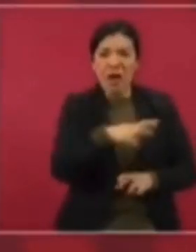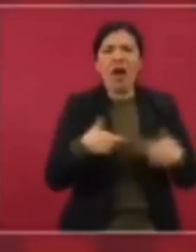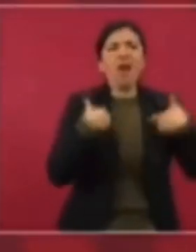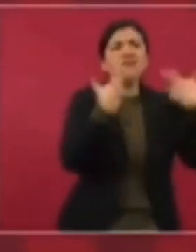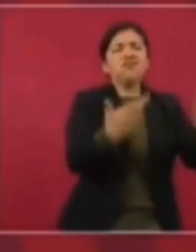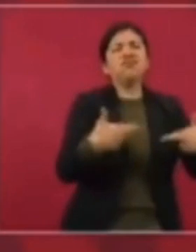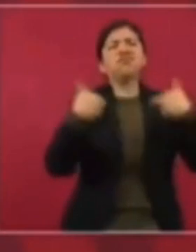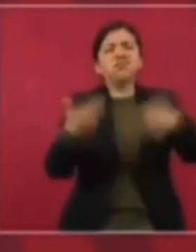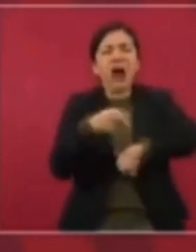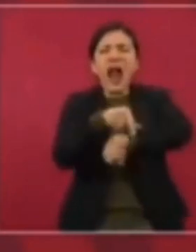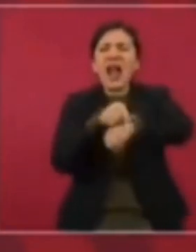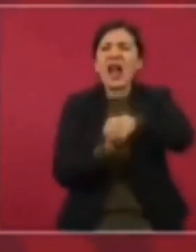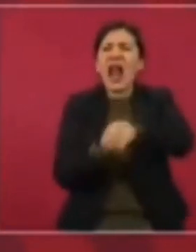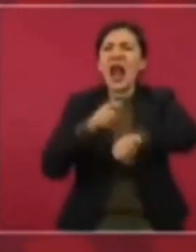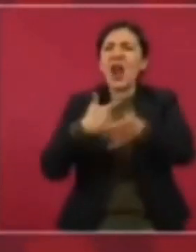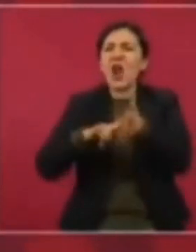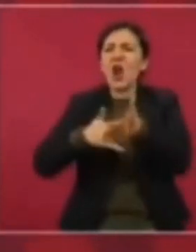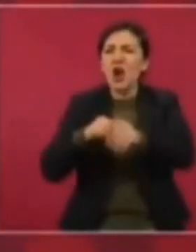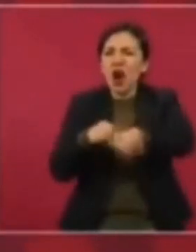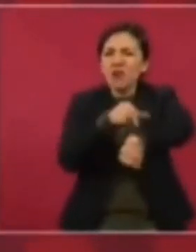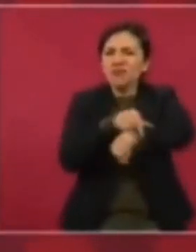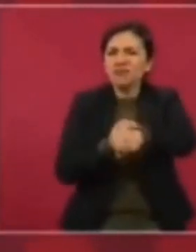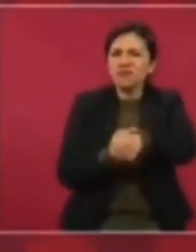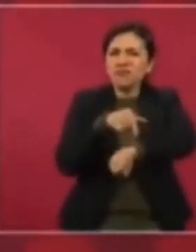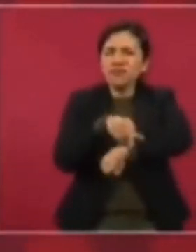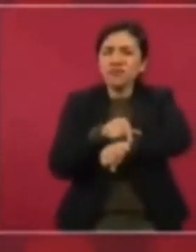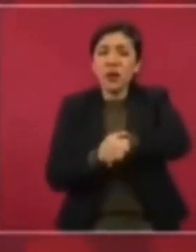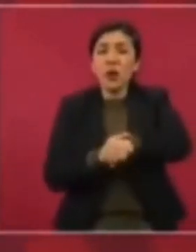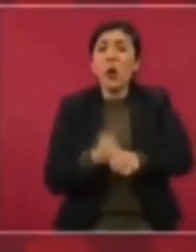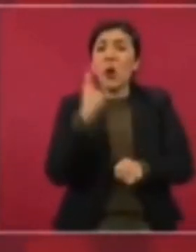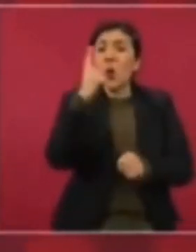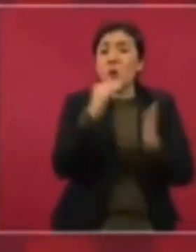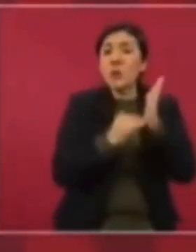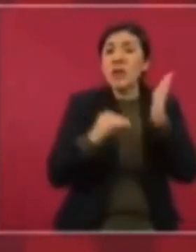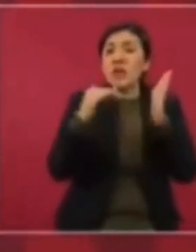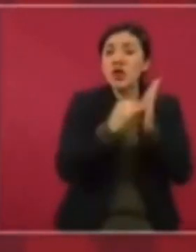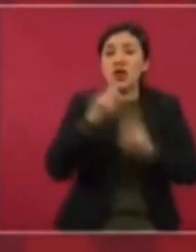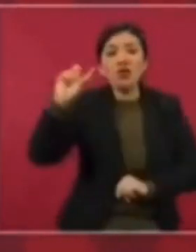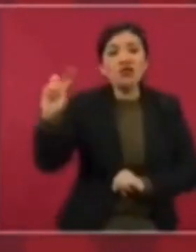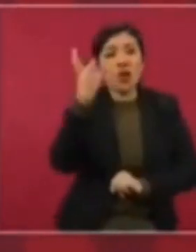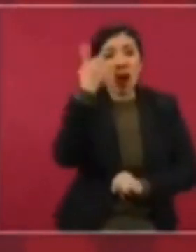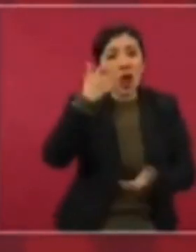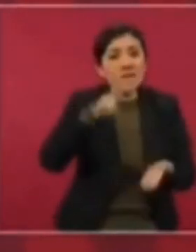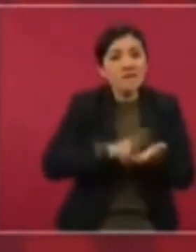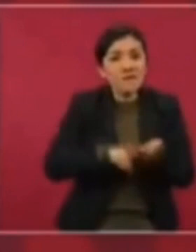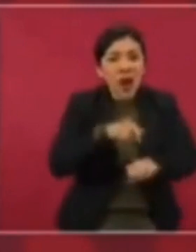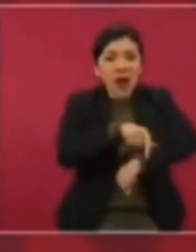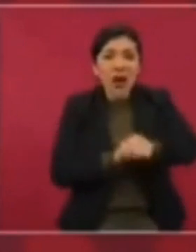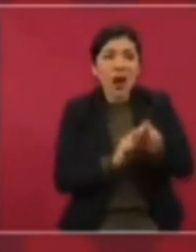relojes, ya lo dije una vez aquí, de $1,000,000.